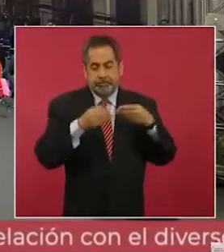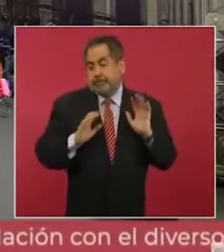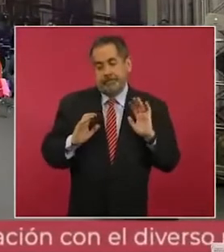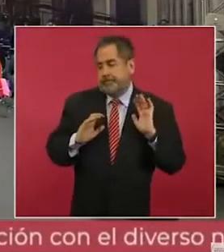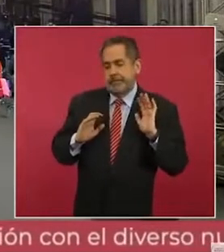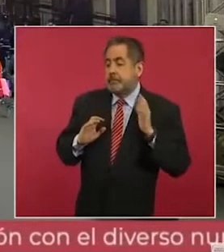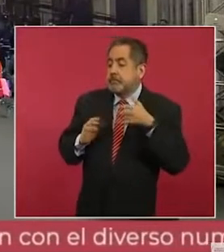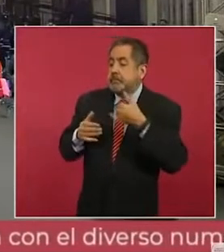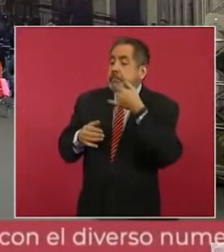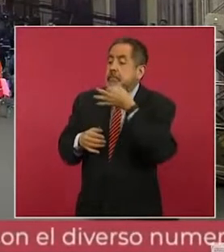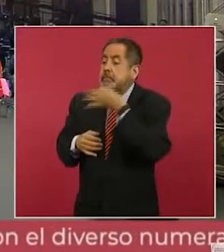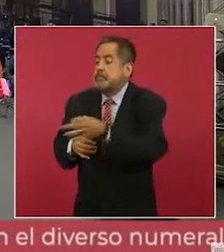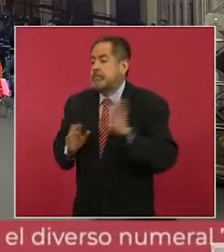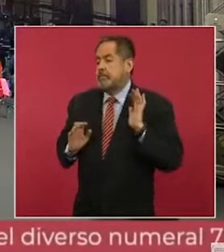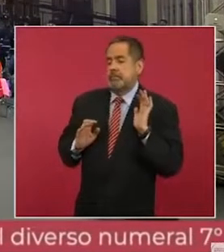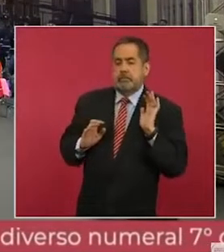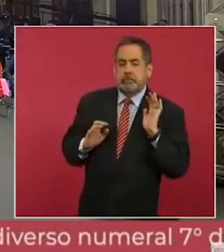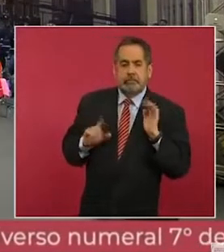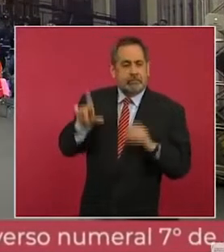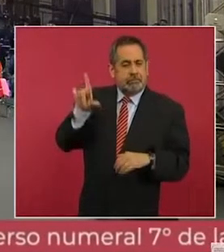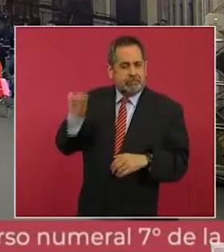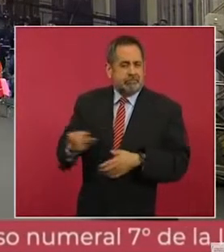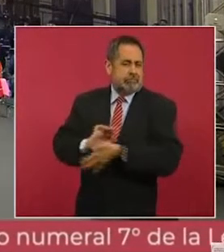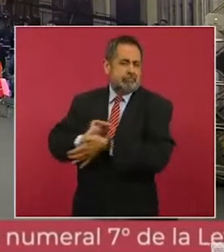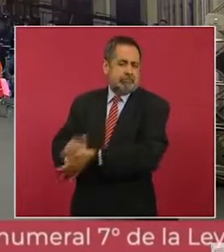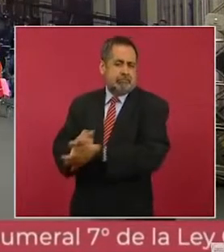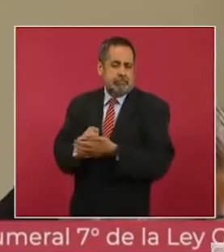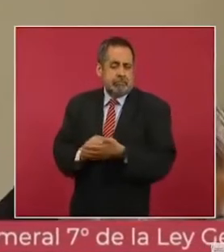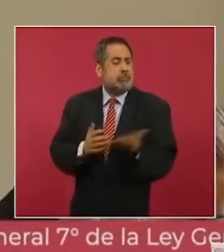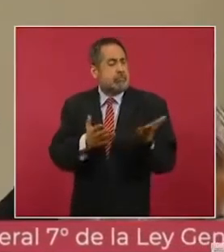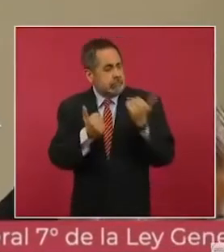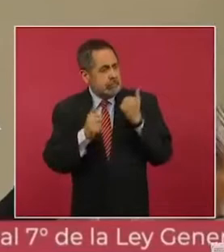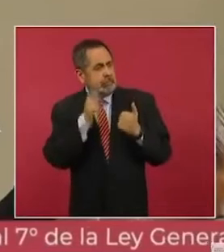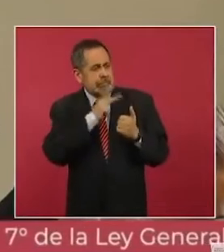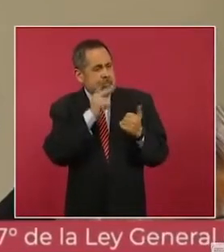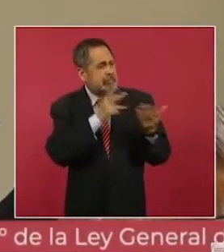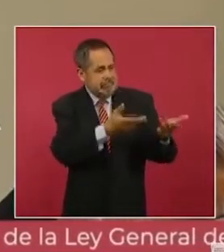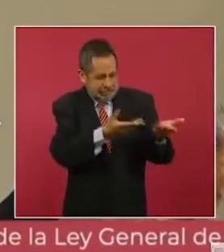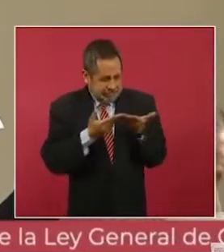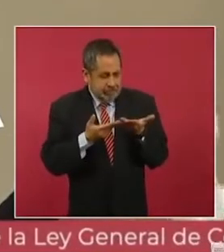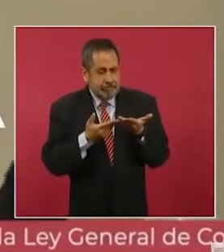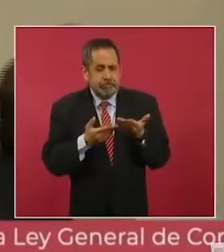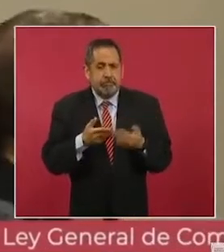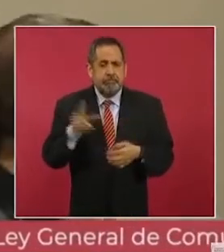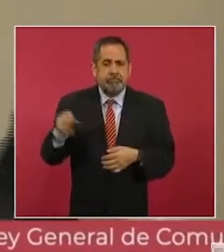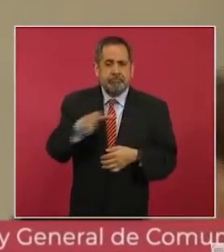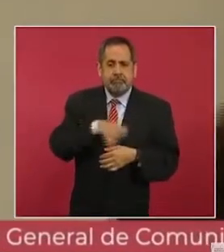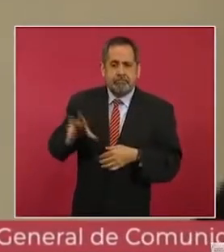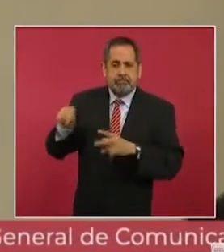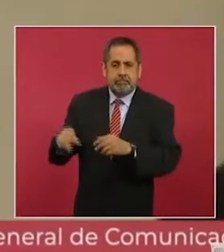pero pues ha sido incluso una forma humillante de eliminarlos literalmente. Entonces,